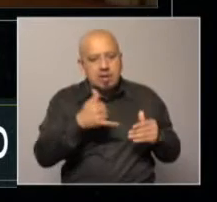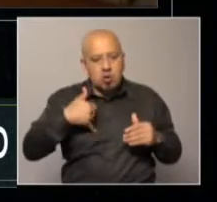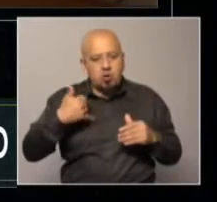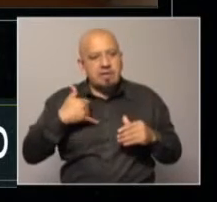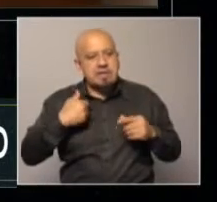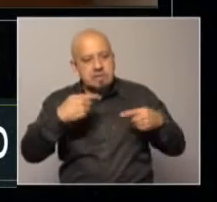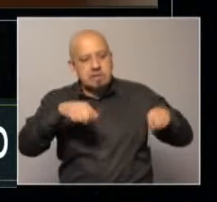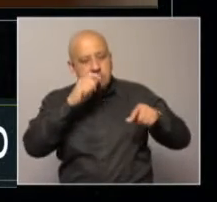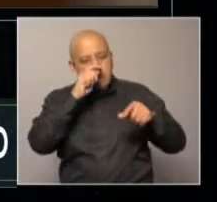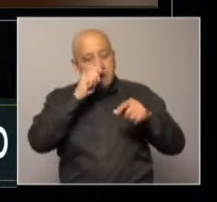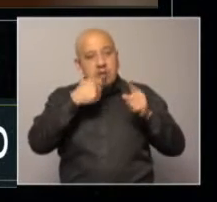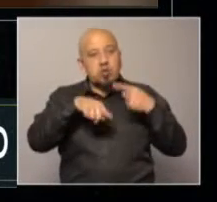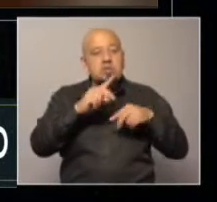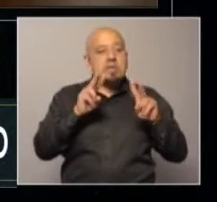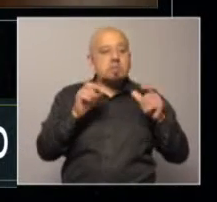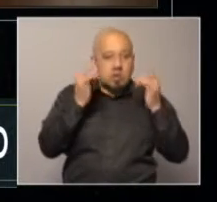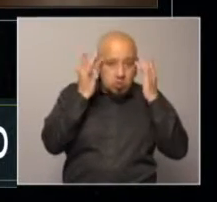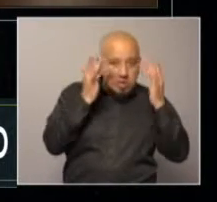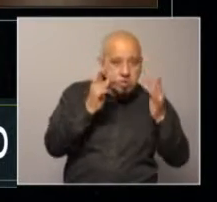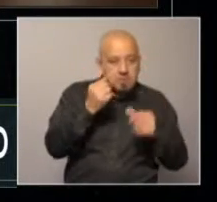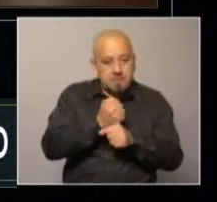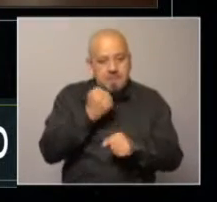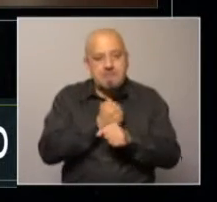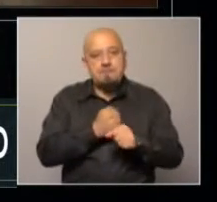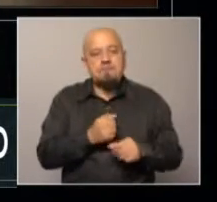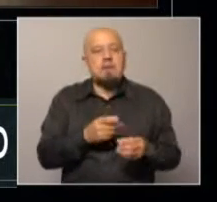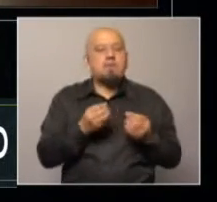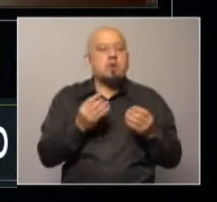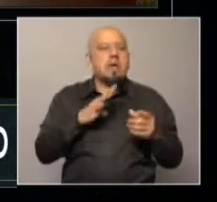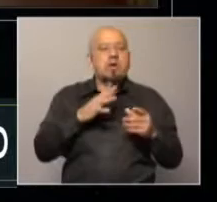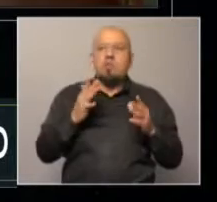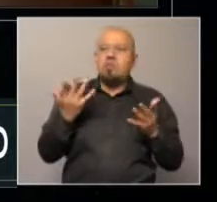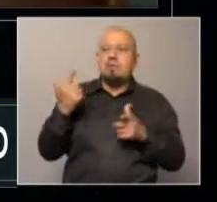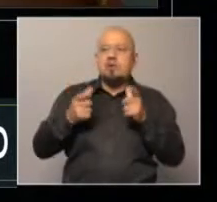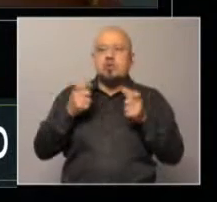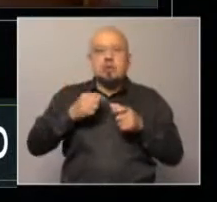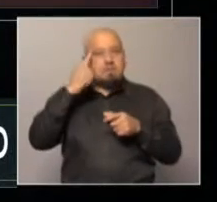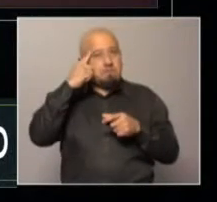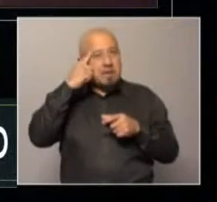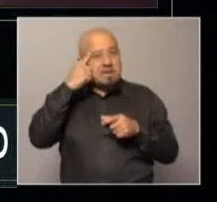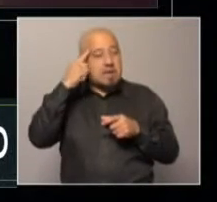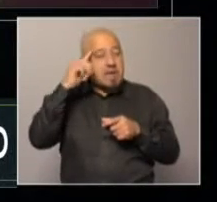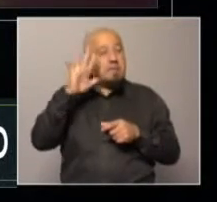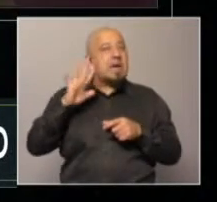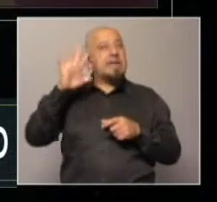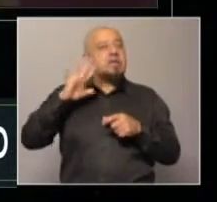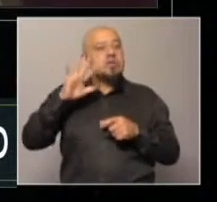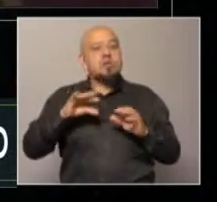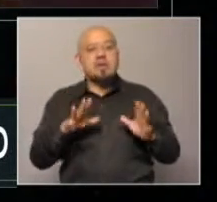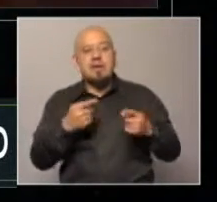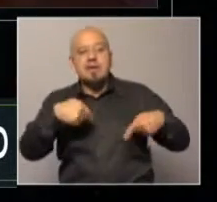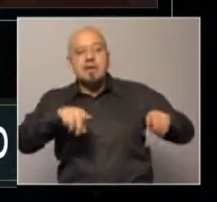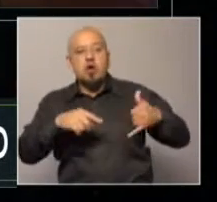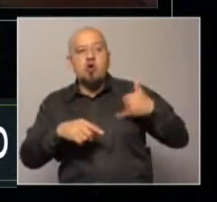indaga en algunos aspectos que tienen que ver con la educación y con el trabajo, ¿no? Porque hay como un imaginario, que lo tenemos quizás todos, de que